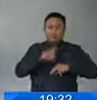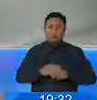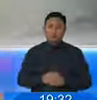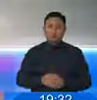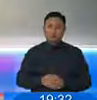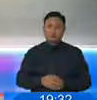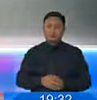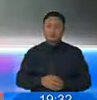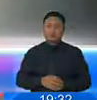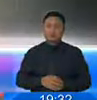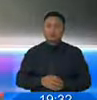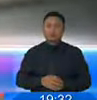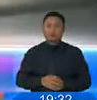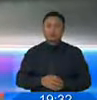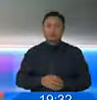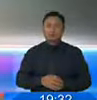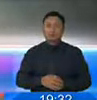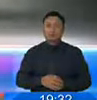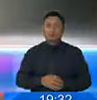abrir.